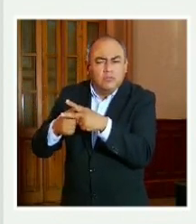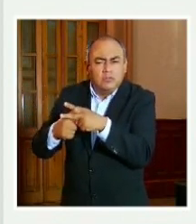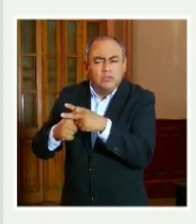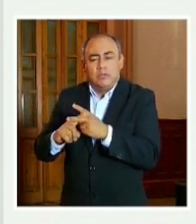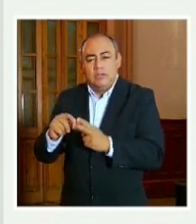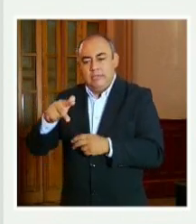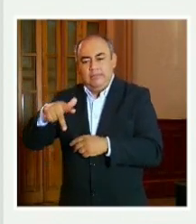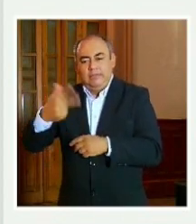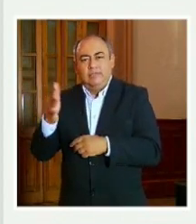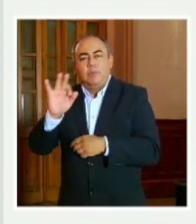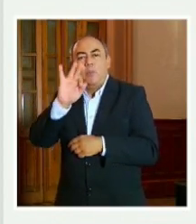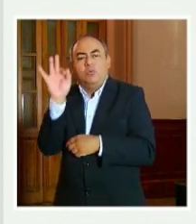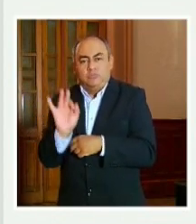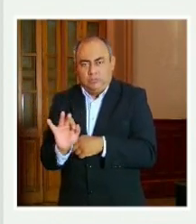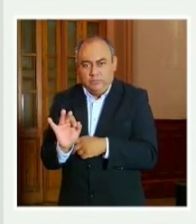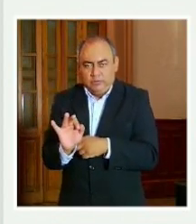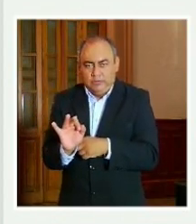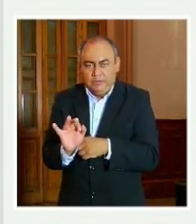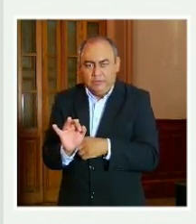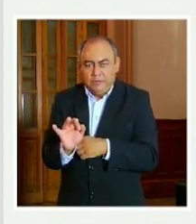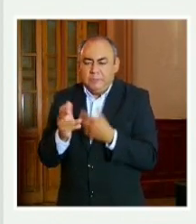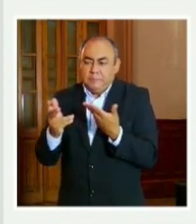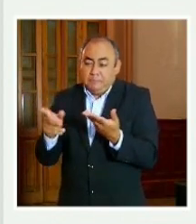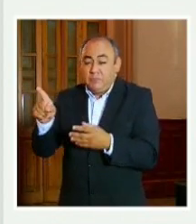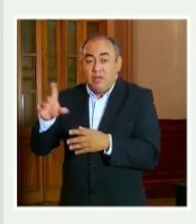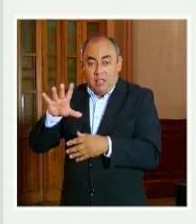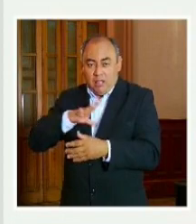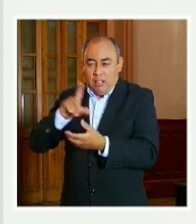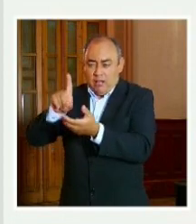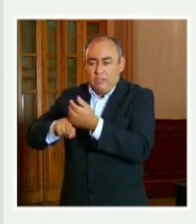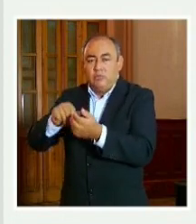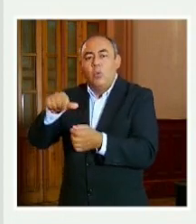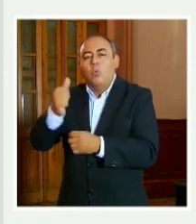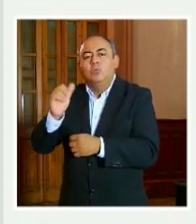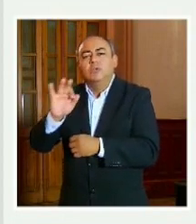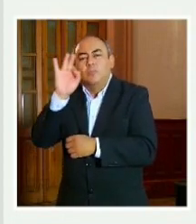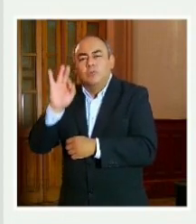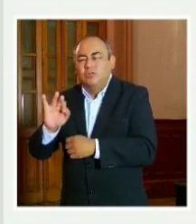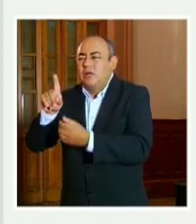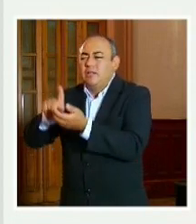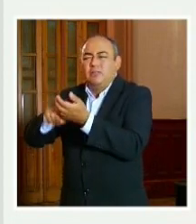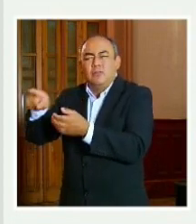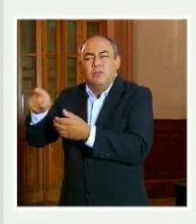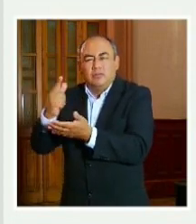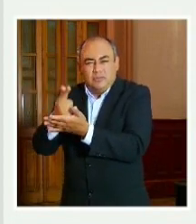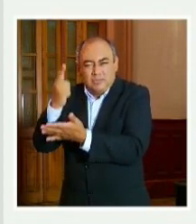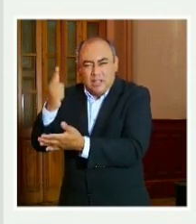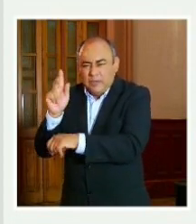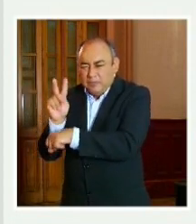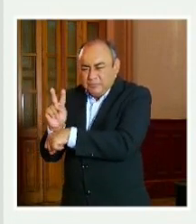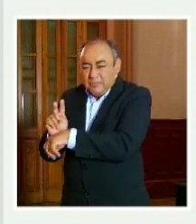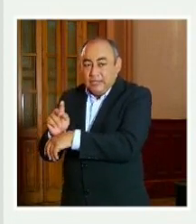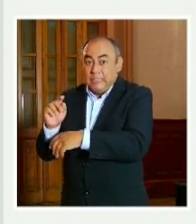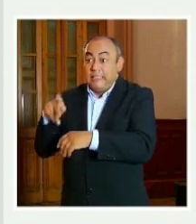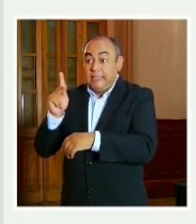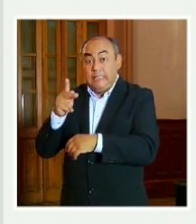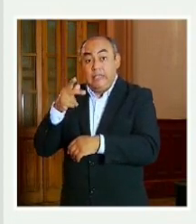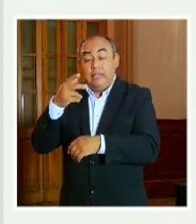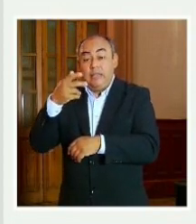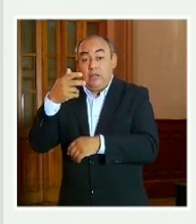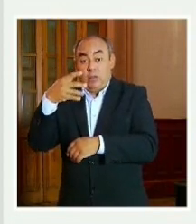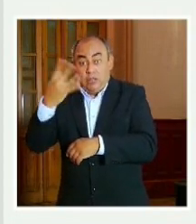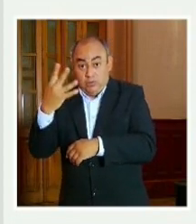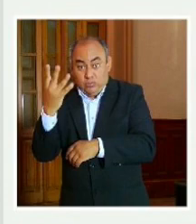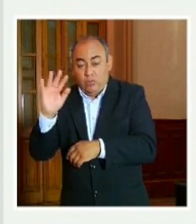un 13%, con un 11% de ocupación en las camas de terapia intensiva y un 14%